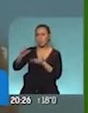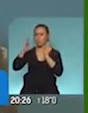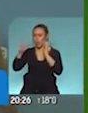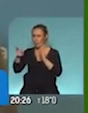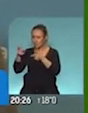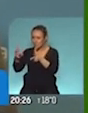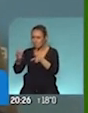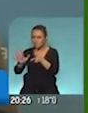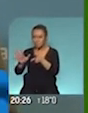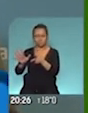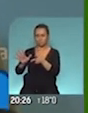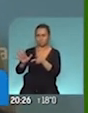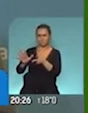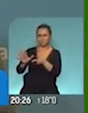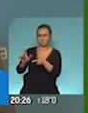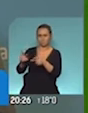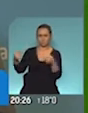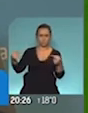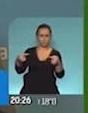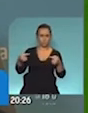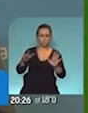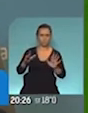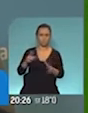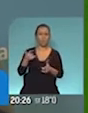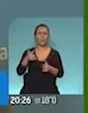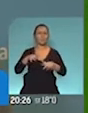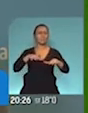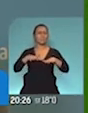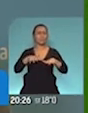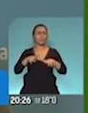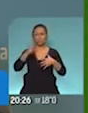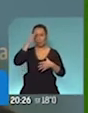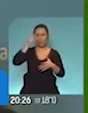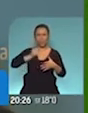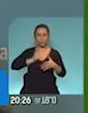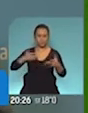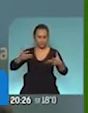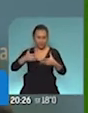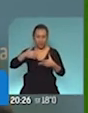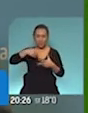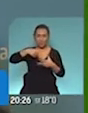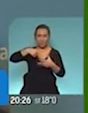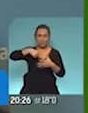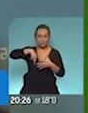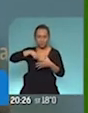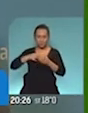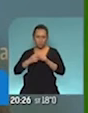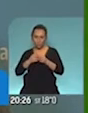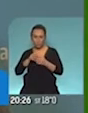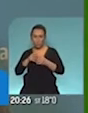el presidente dijo que Duhalde era, no, que había que hacer un monumento al bombero o alguna cosa así.